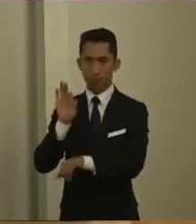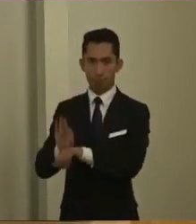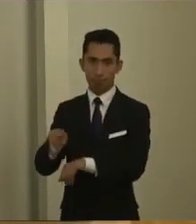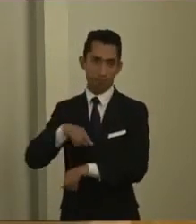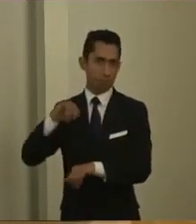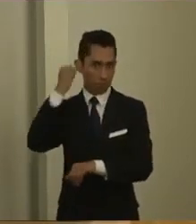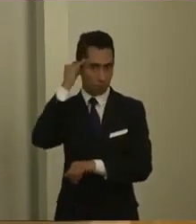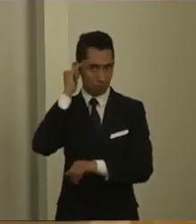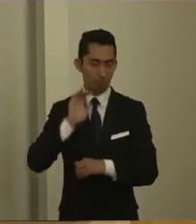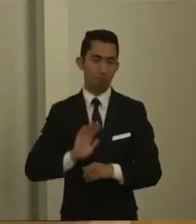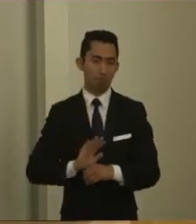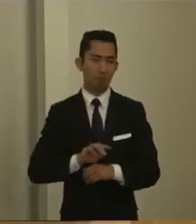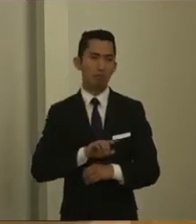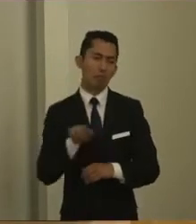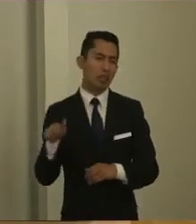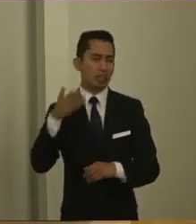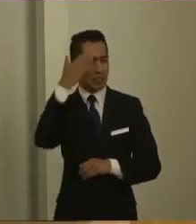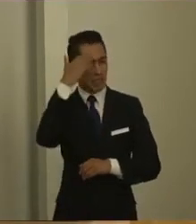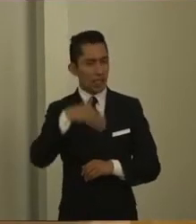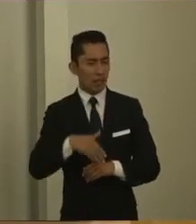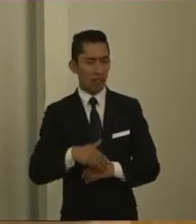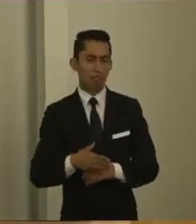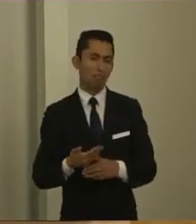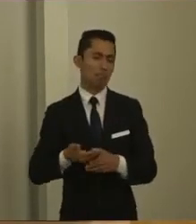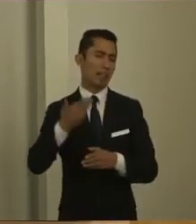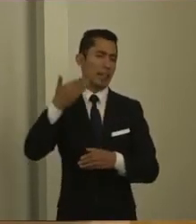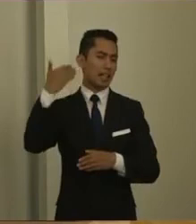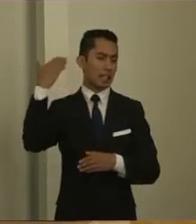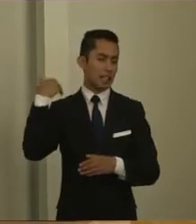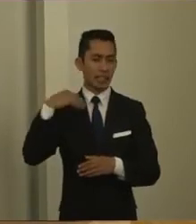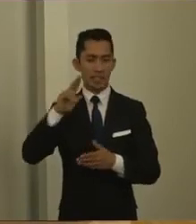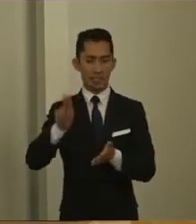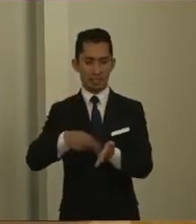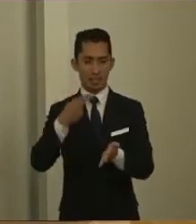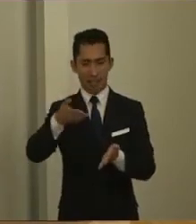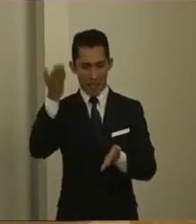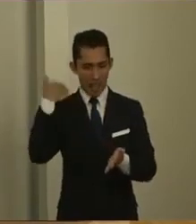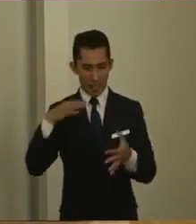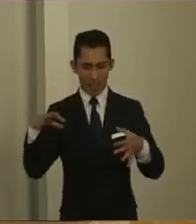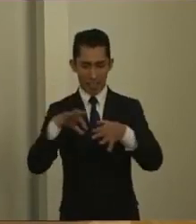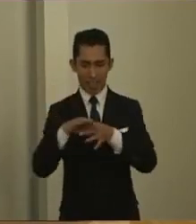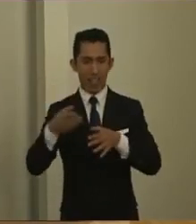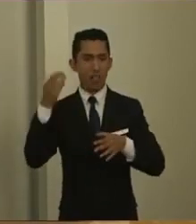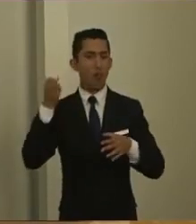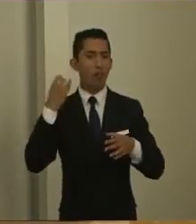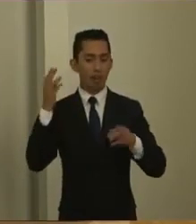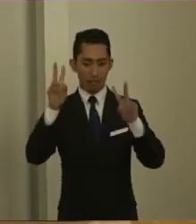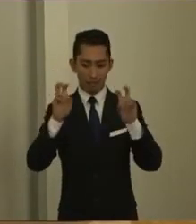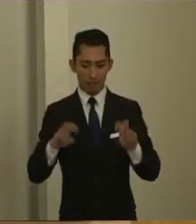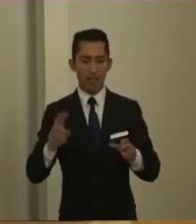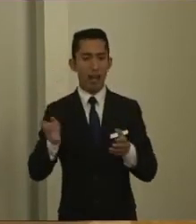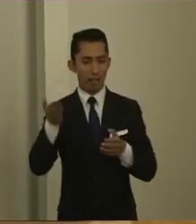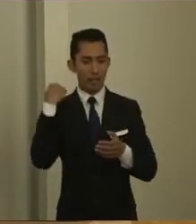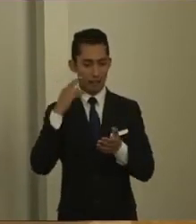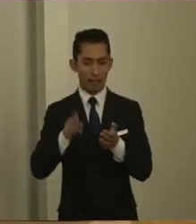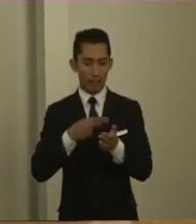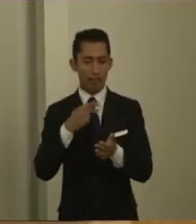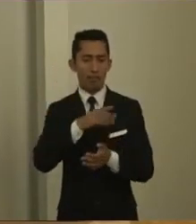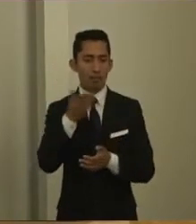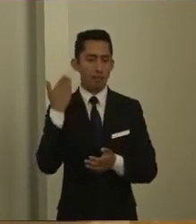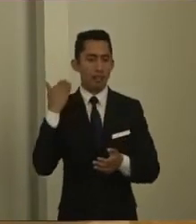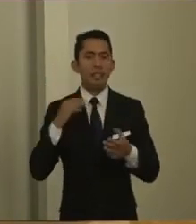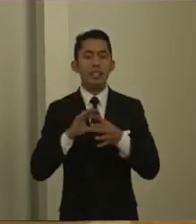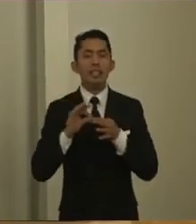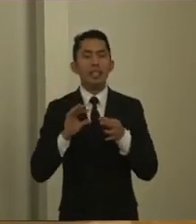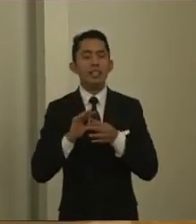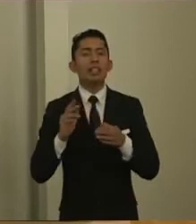recordarán que durante la firma del convenio que creó la cátedra contamos y aquí se hacía alusión con acción